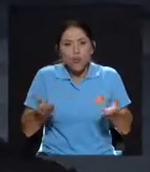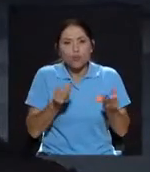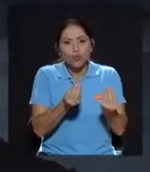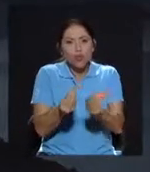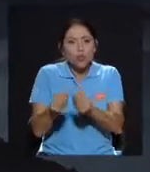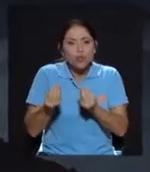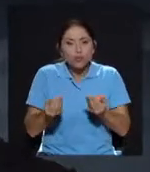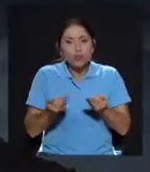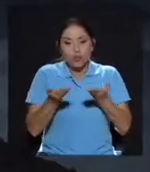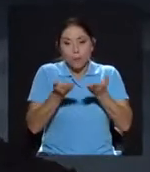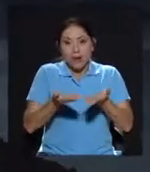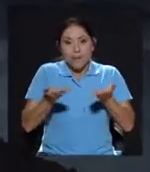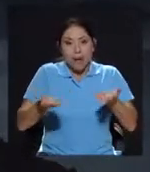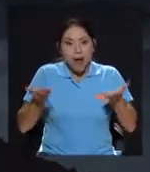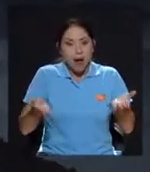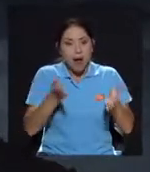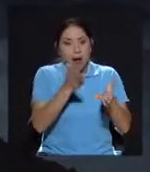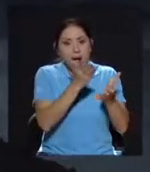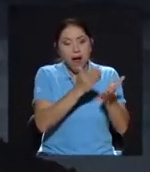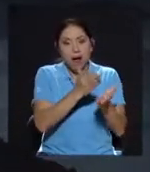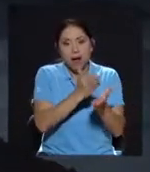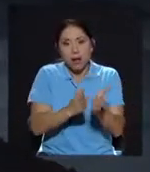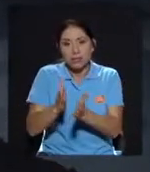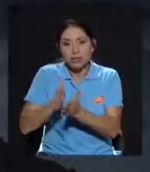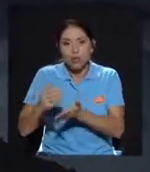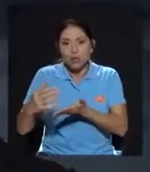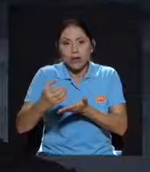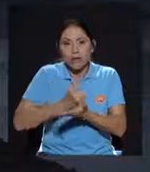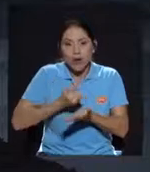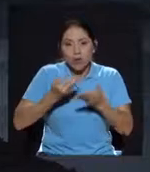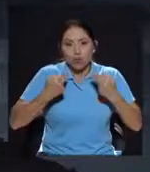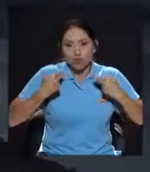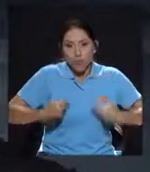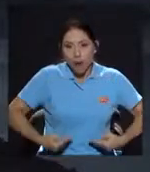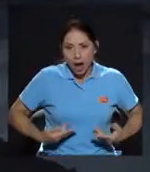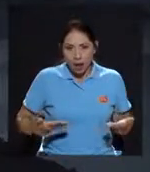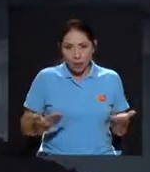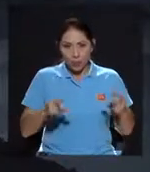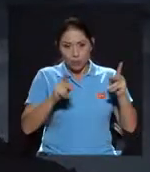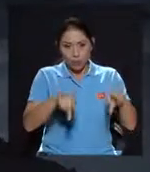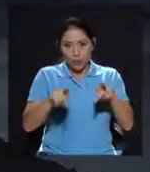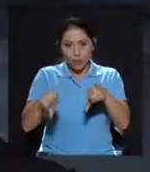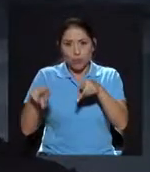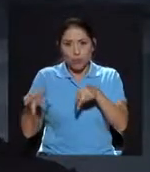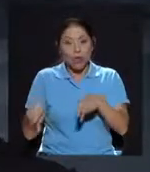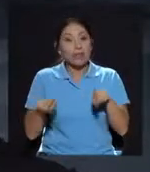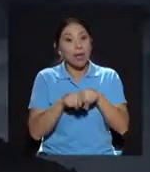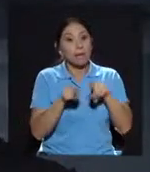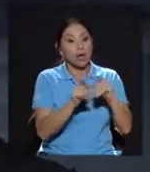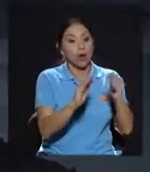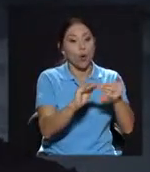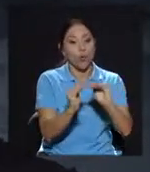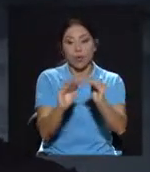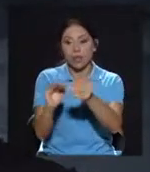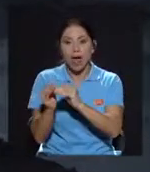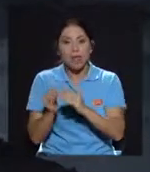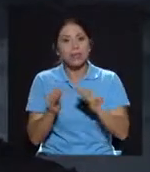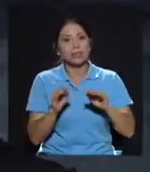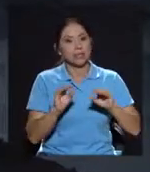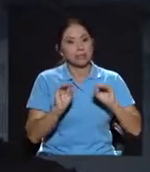recurso humano los trabajos con las comunidades para que las comunidades puedan eventualmente engancharse mejor y sacarle un provecho